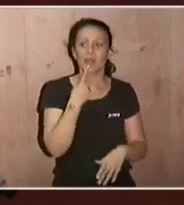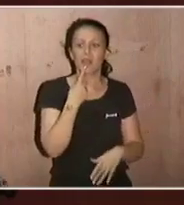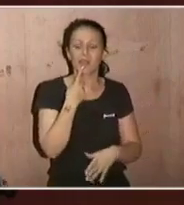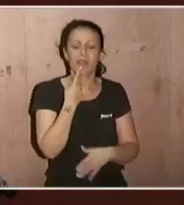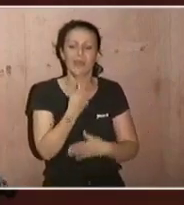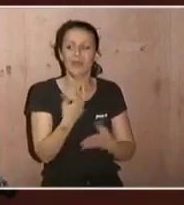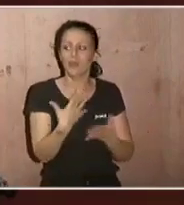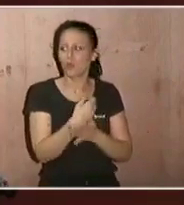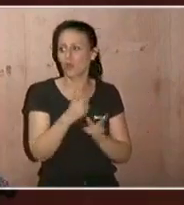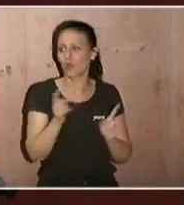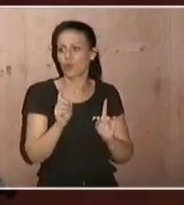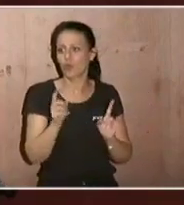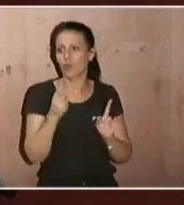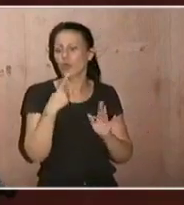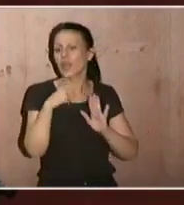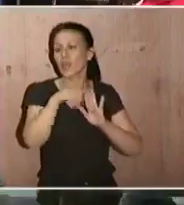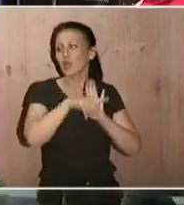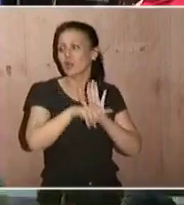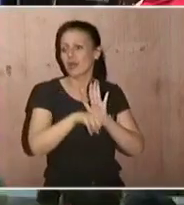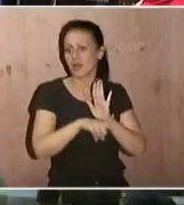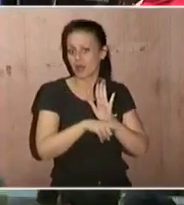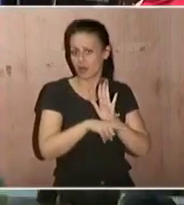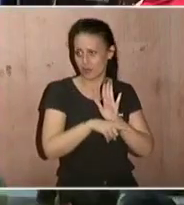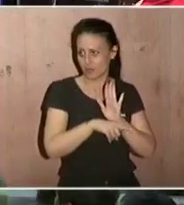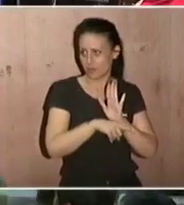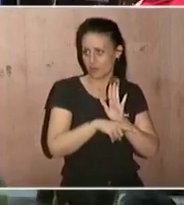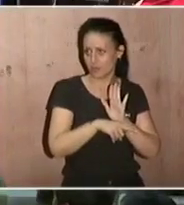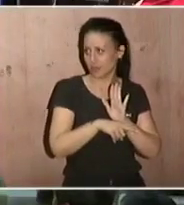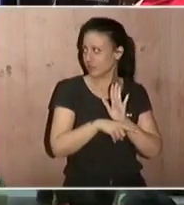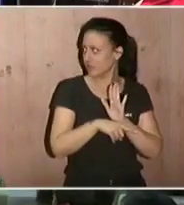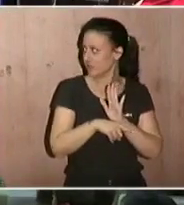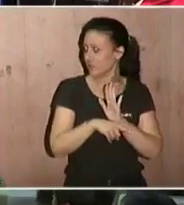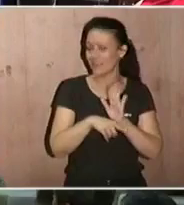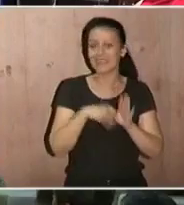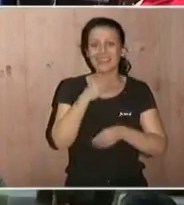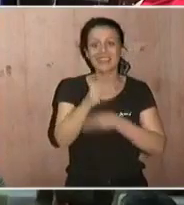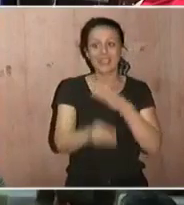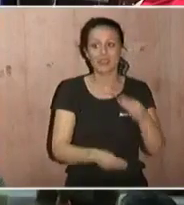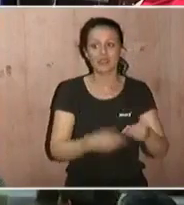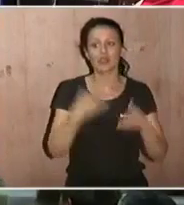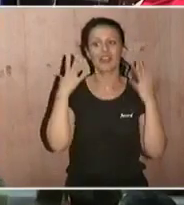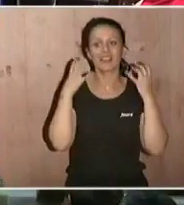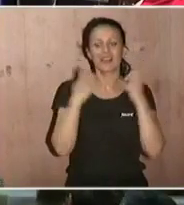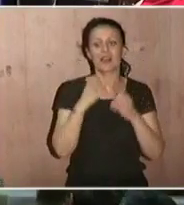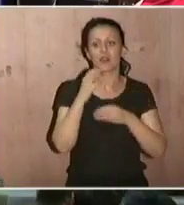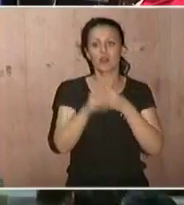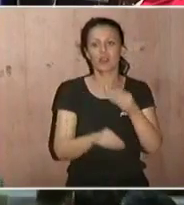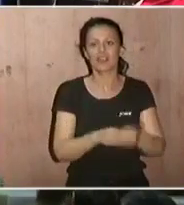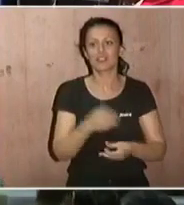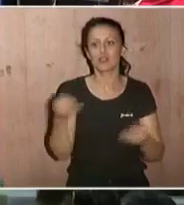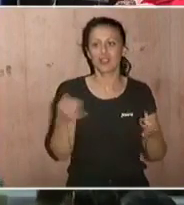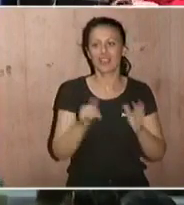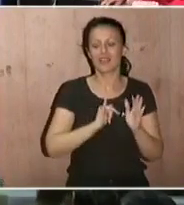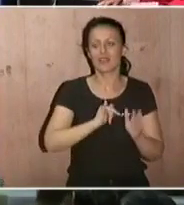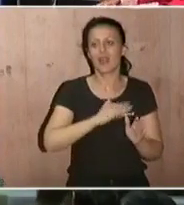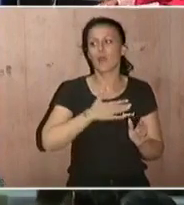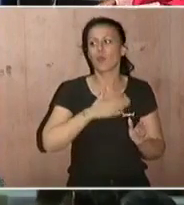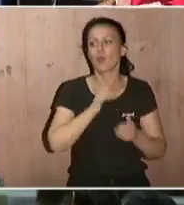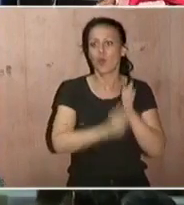desarrollar. Simplemente voy a enumerar ya telegráficamente qué he hecho como catedrático, cuáles han sido mis señas de identidad. Vamos